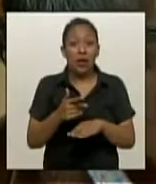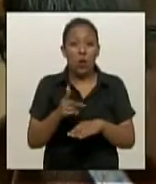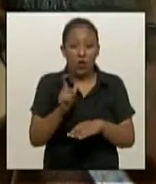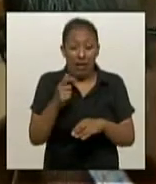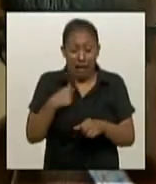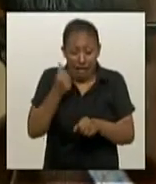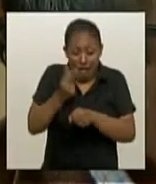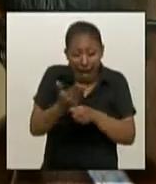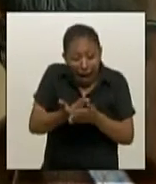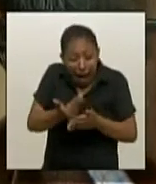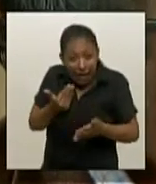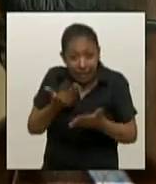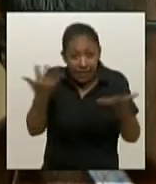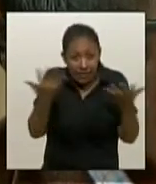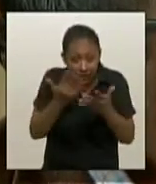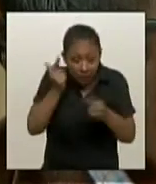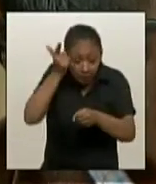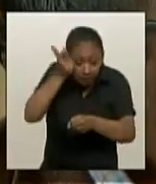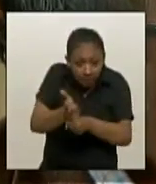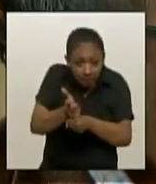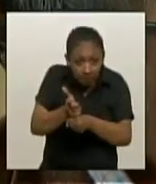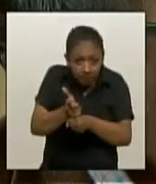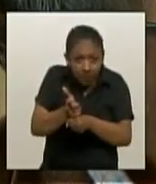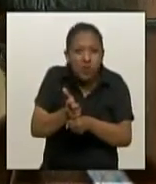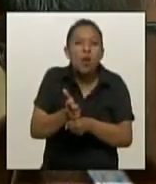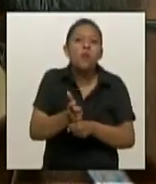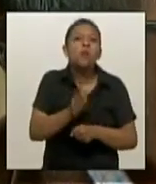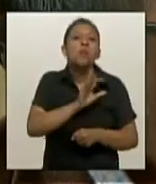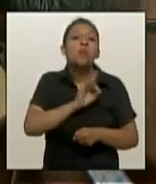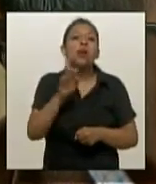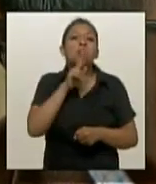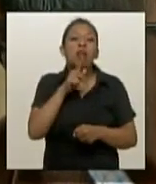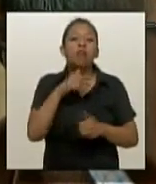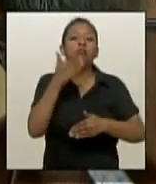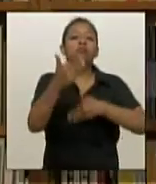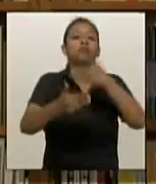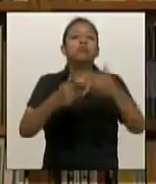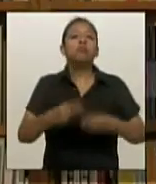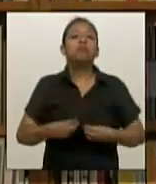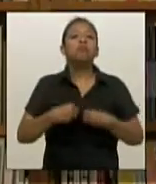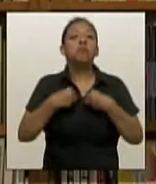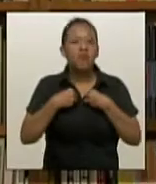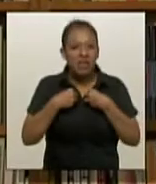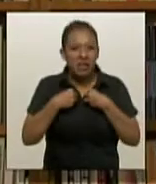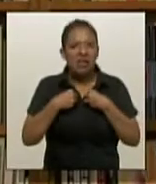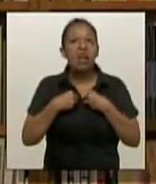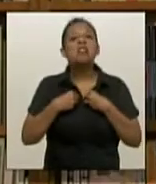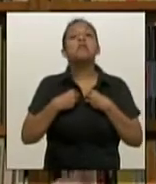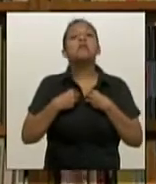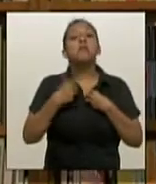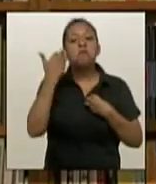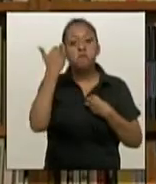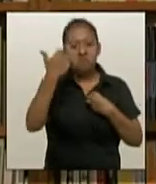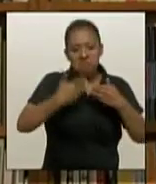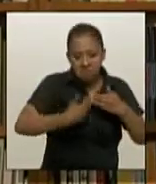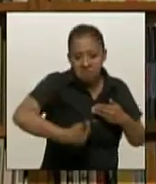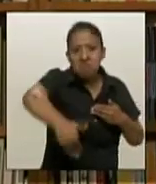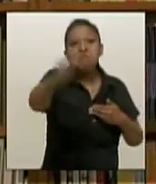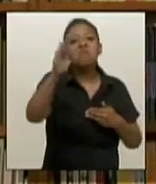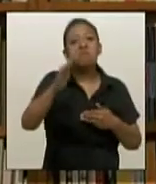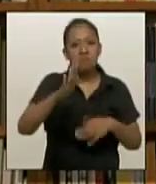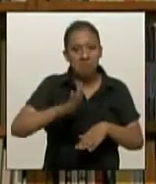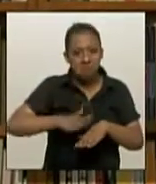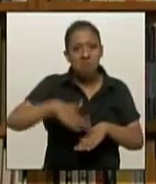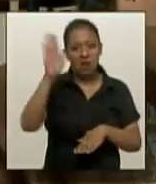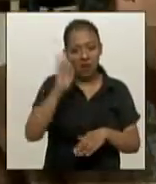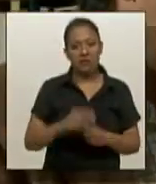entre más, digamos, temprano se haga el diagnóstico, más posibilidades de tener una mejor calidad de vida y un tiempo de vida también va a